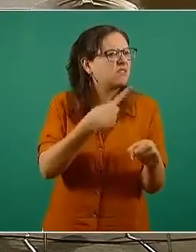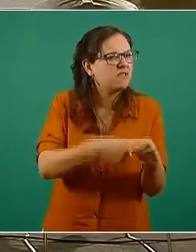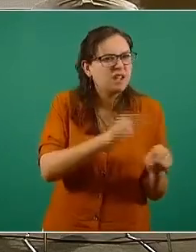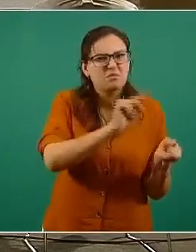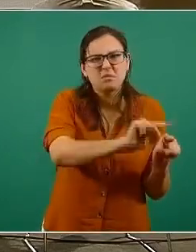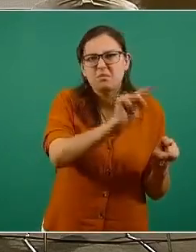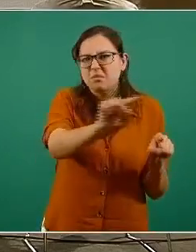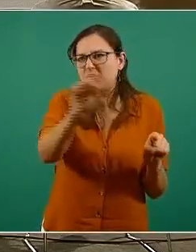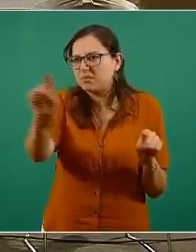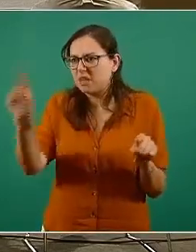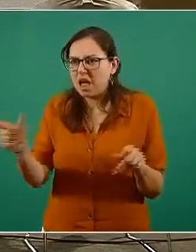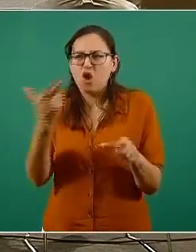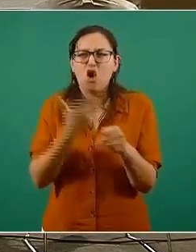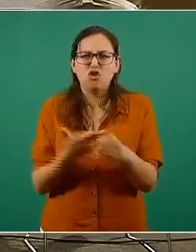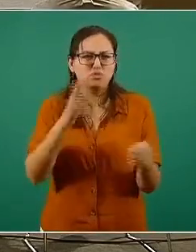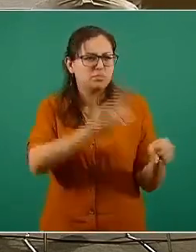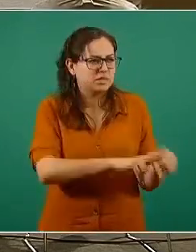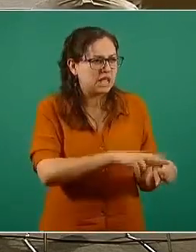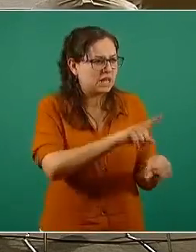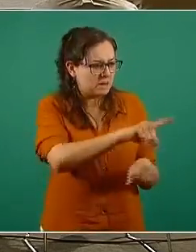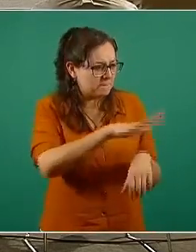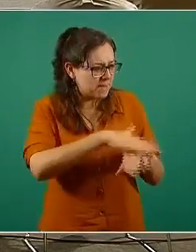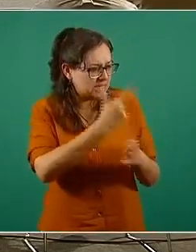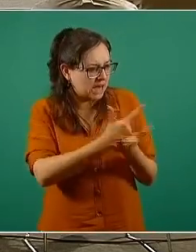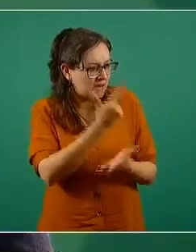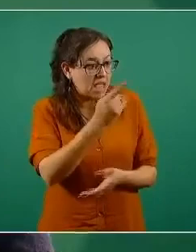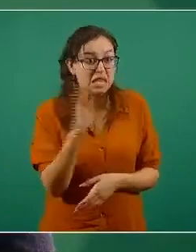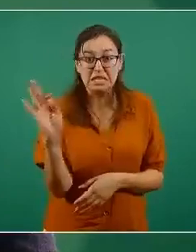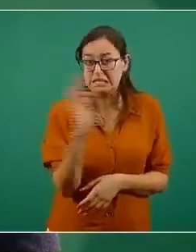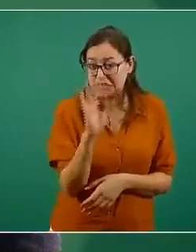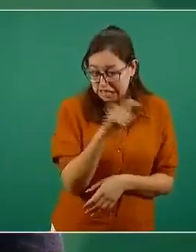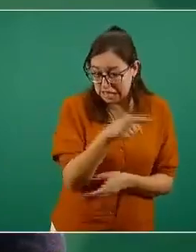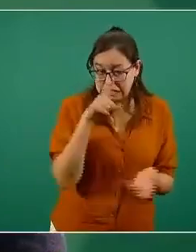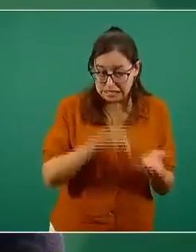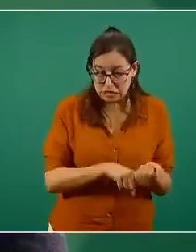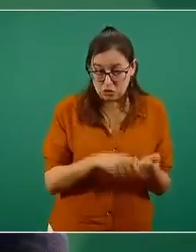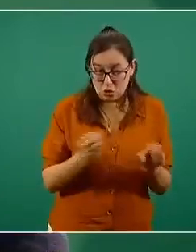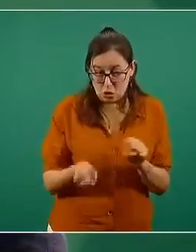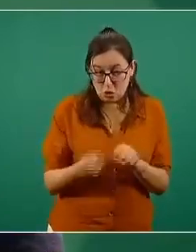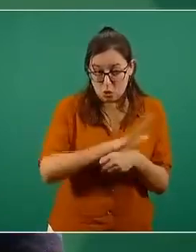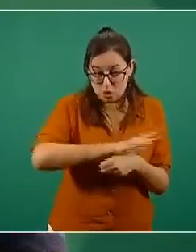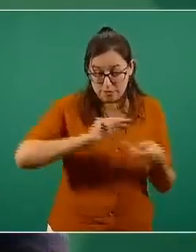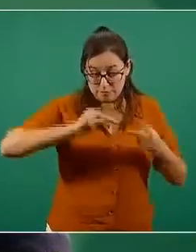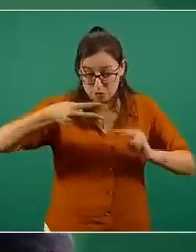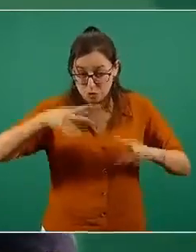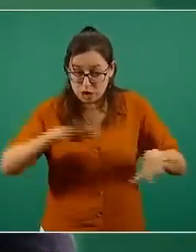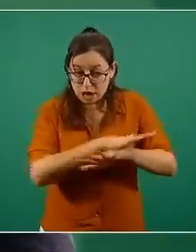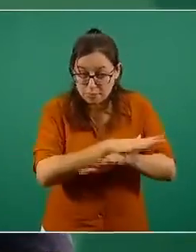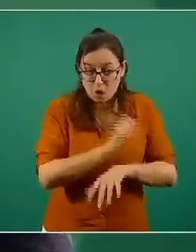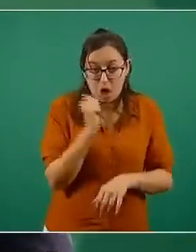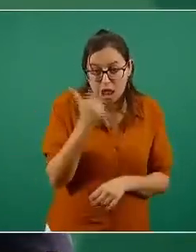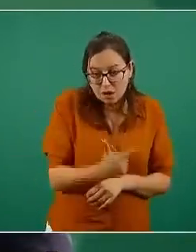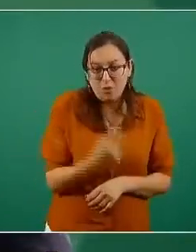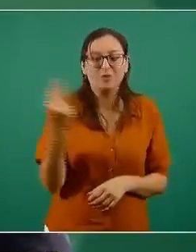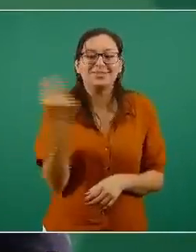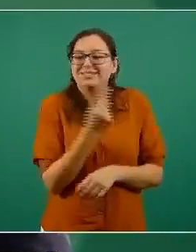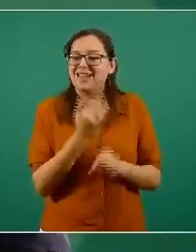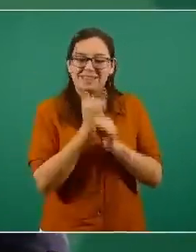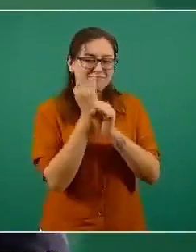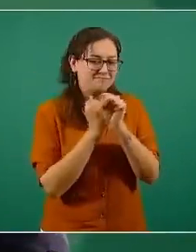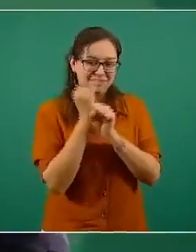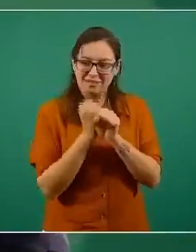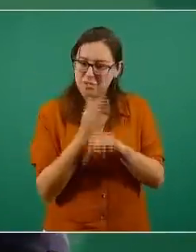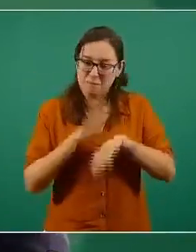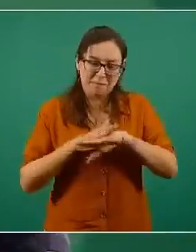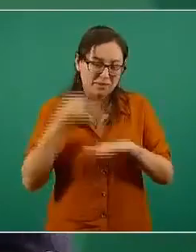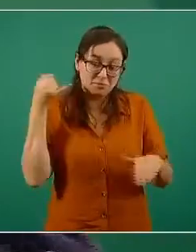que están hospitalizados, que se han puesto más graves, y esto requiere un estudio pues importante para identificar si realmente es